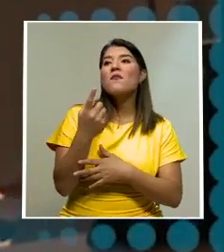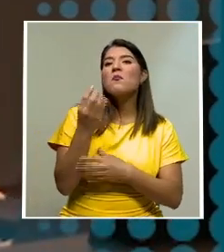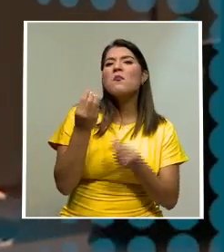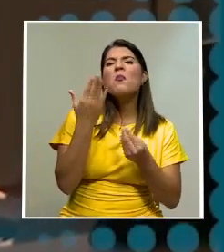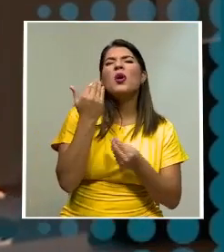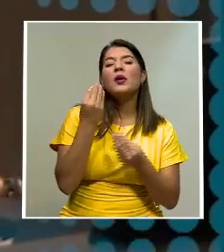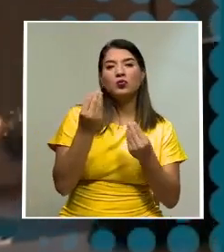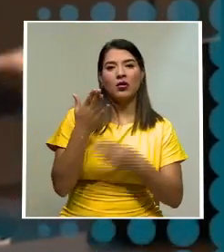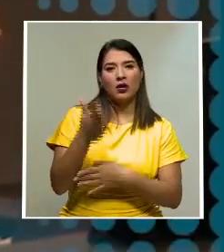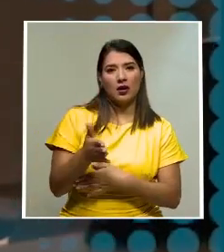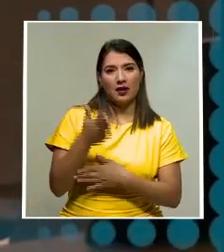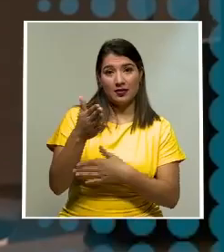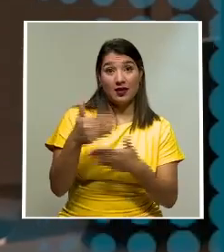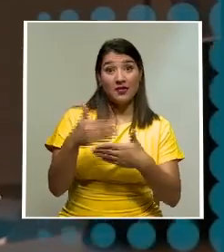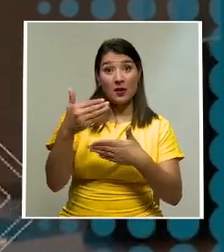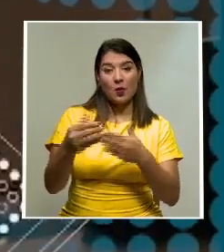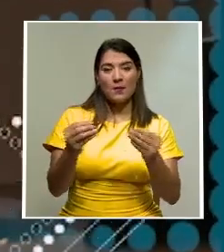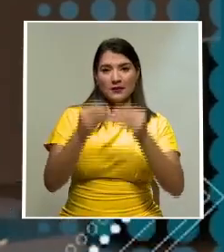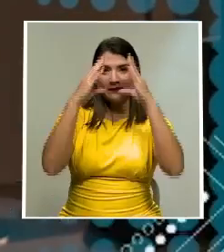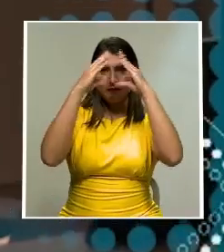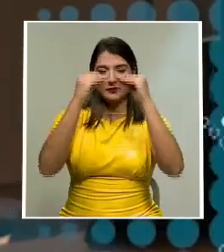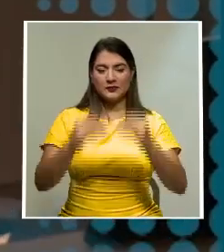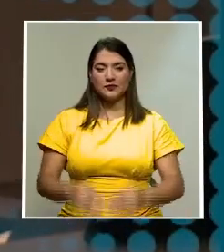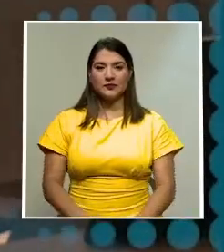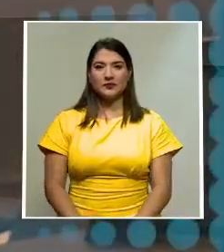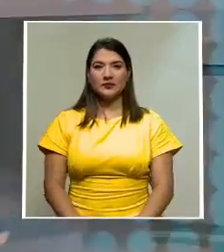El detalle de esta información lo veremos al volver.